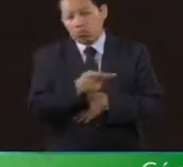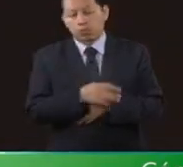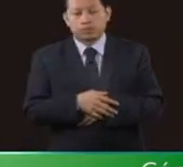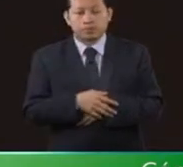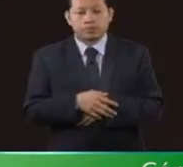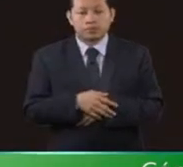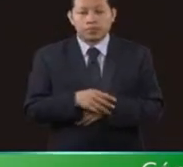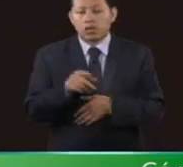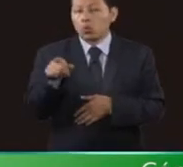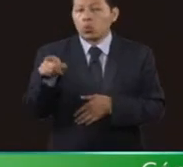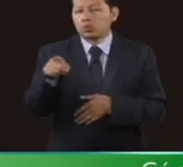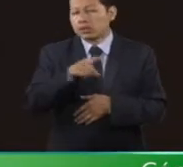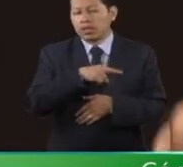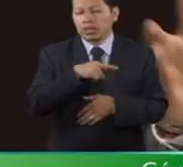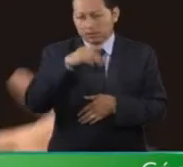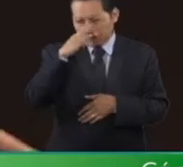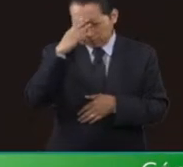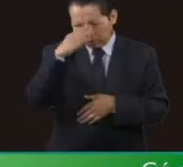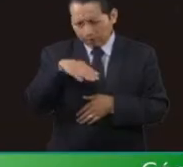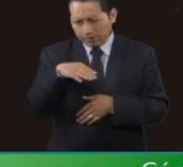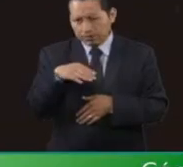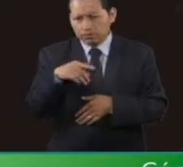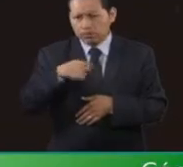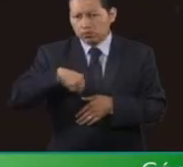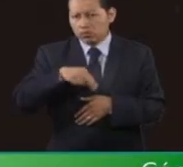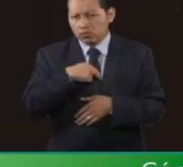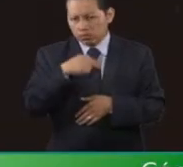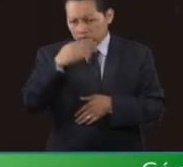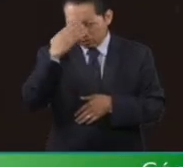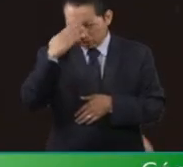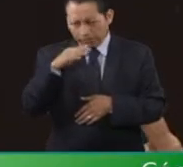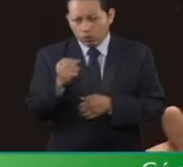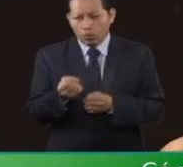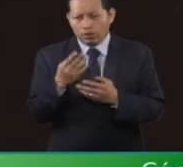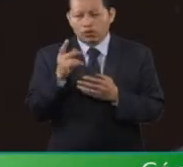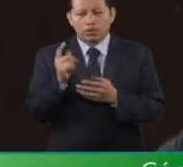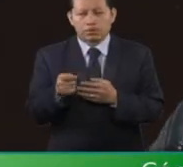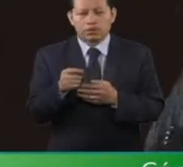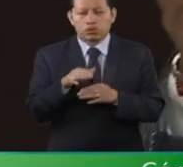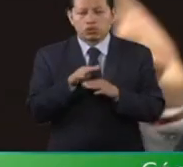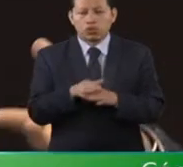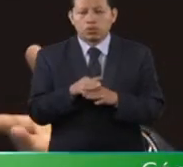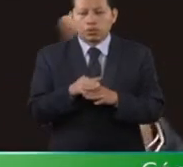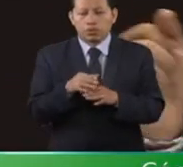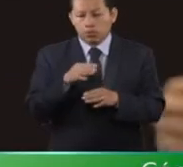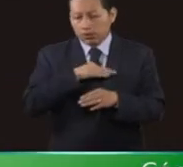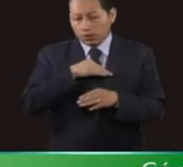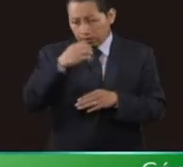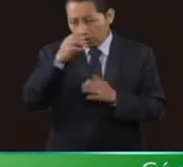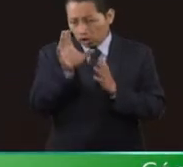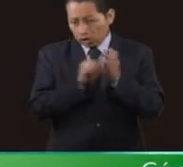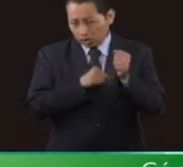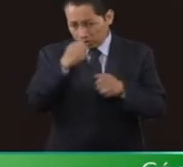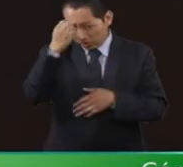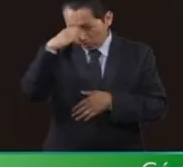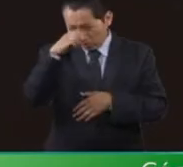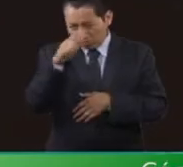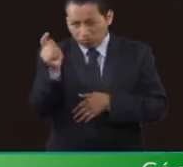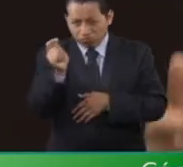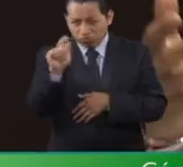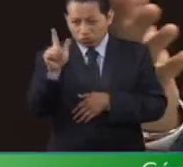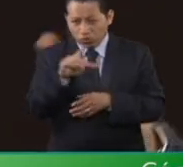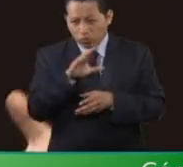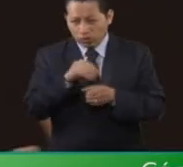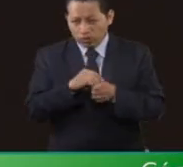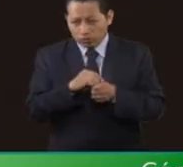de ustedes saben y cuántos de nosotros sabemos acerca, y somos expertos de la Constitución?